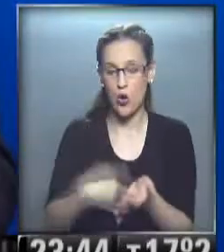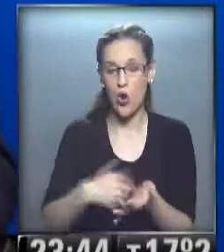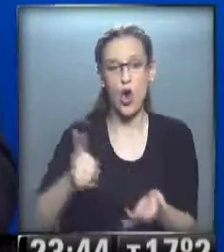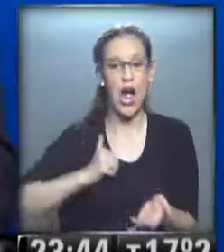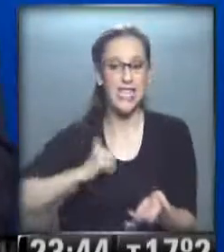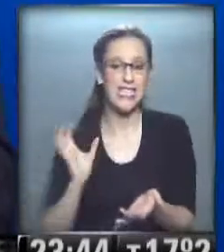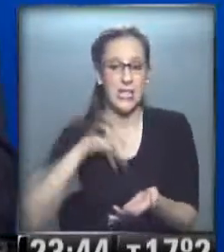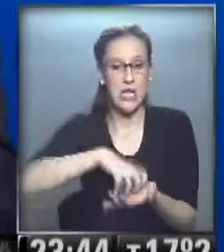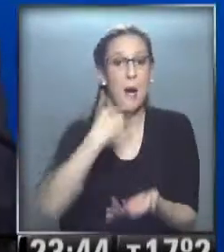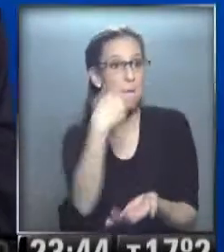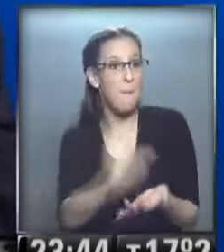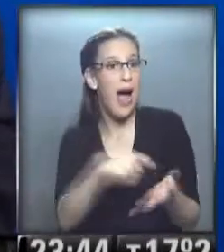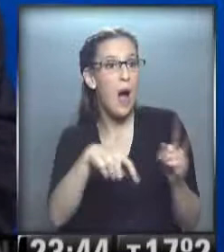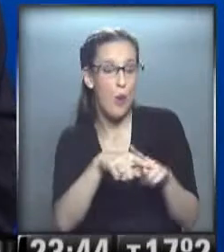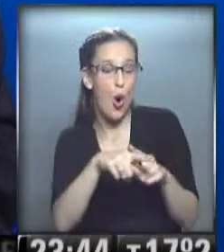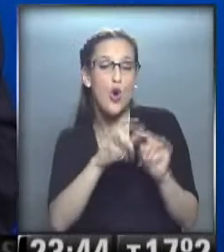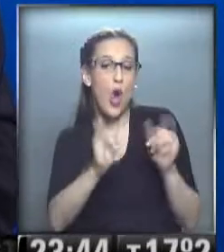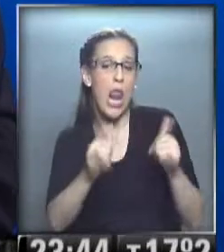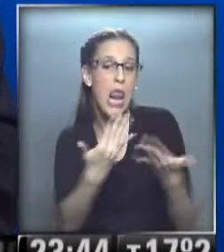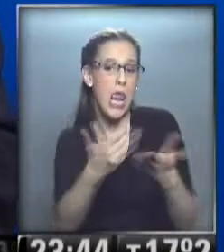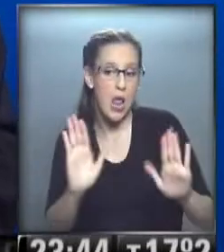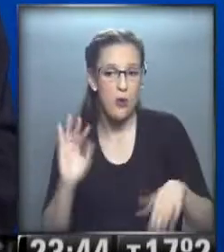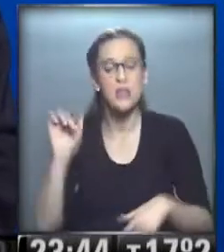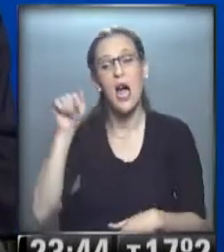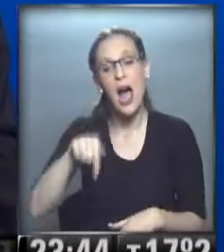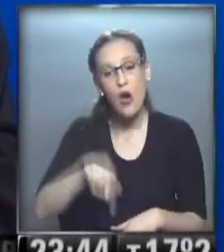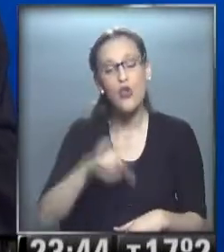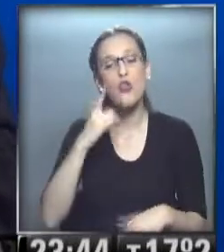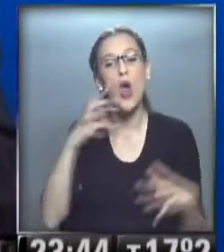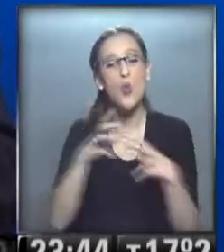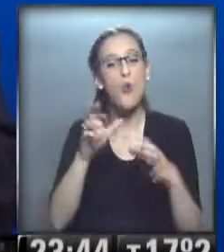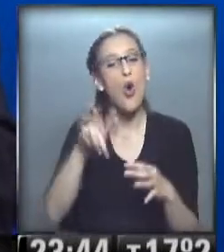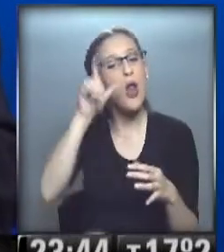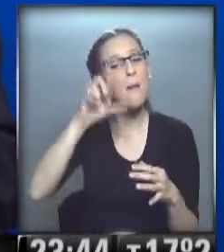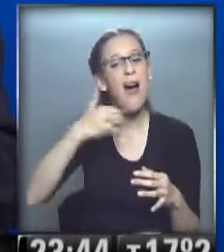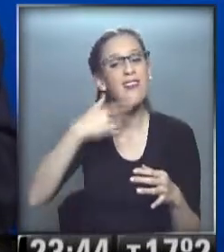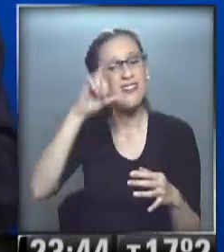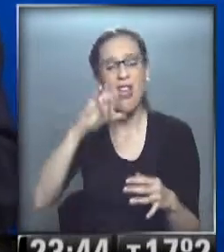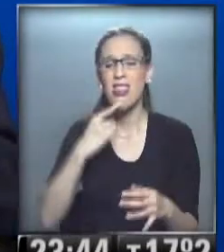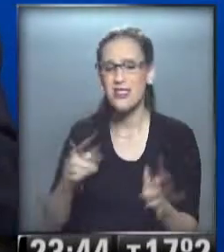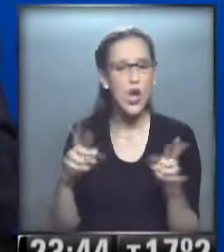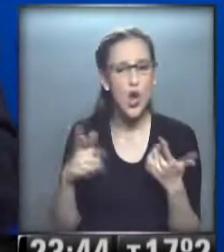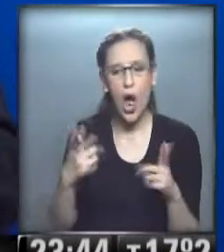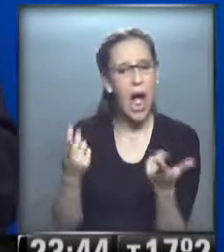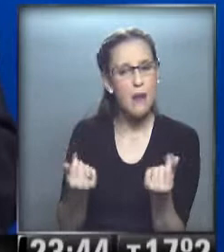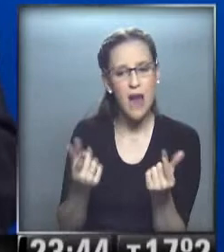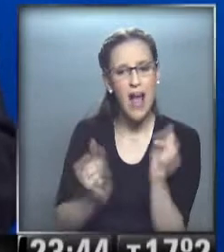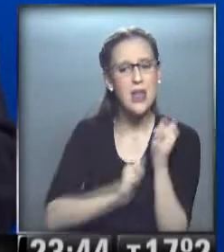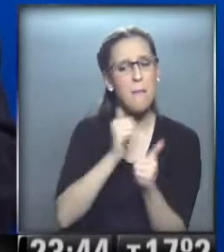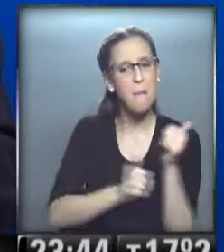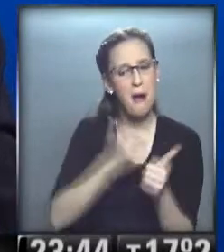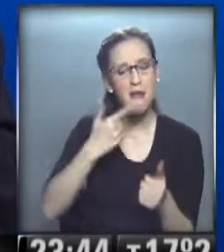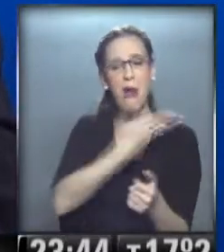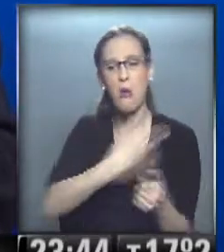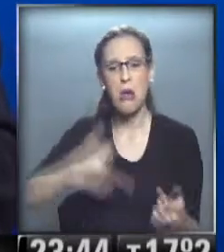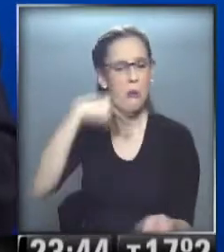algunos enojos sobre este tema, rápidamente Greenpeace saldó las dudas, aclaró que no reciben dinero ni de empresas ni de